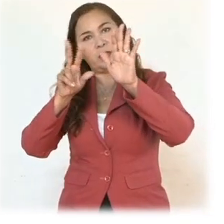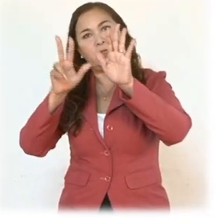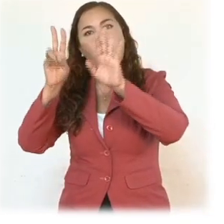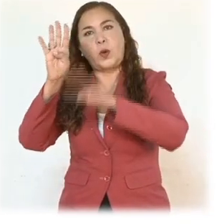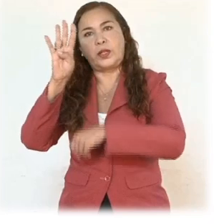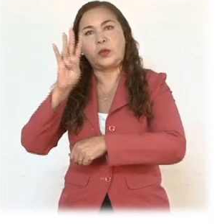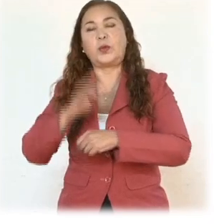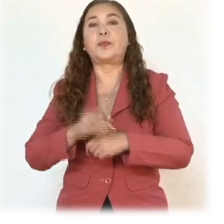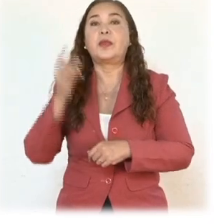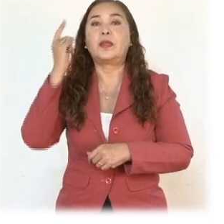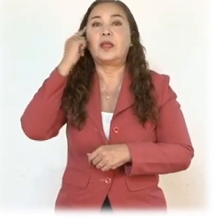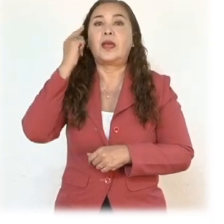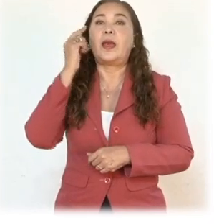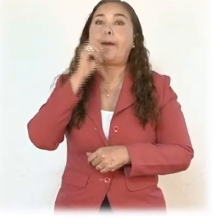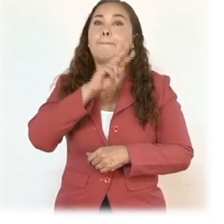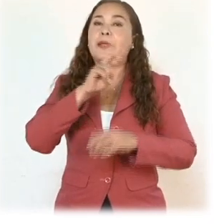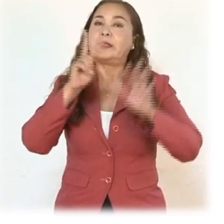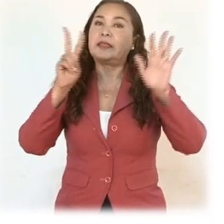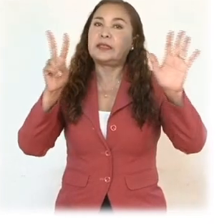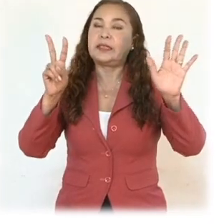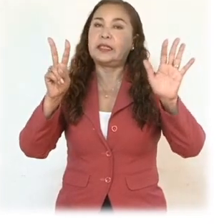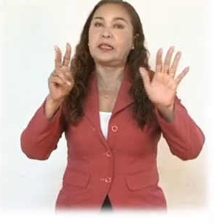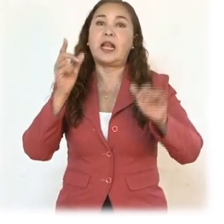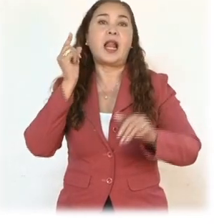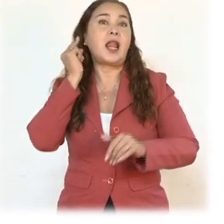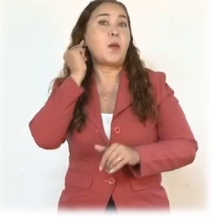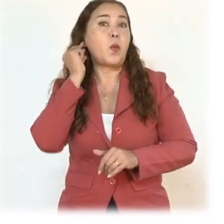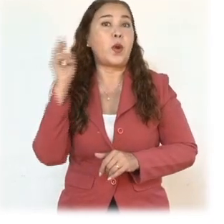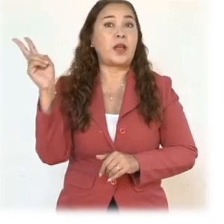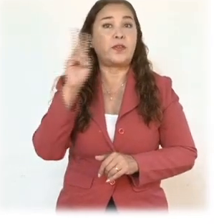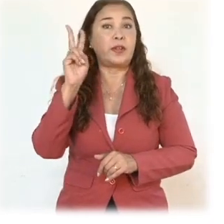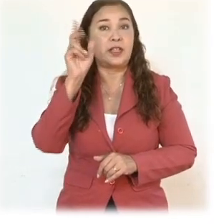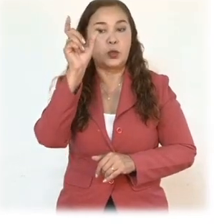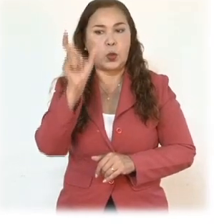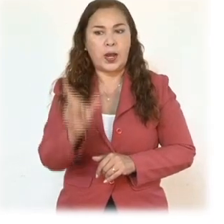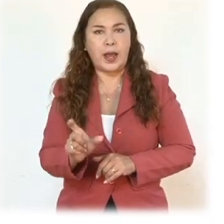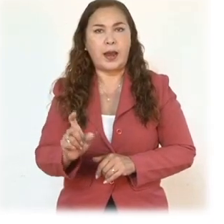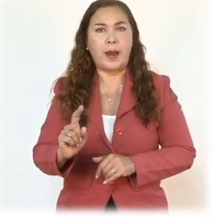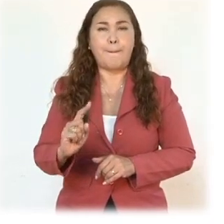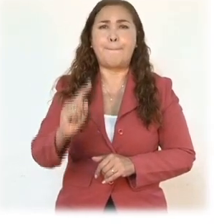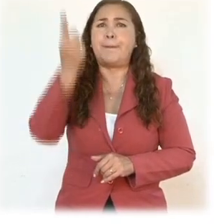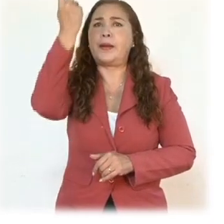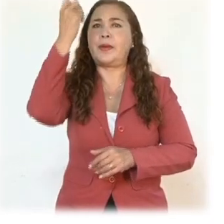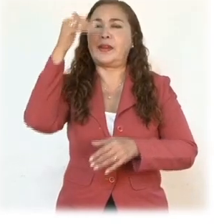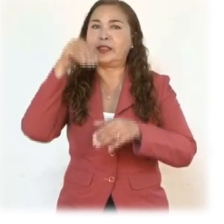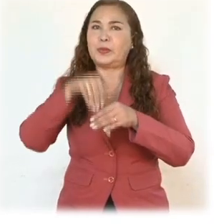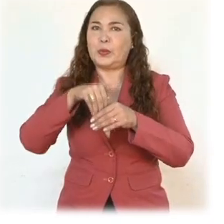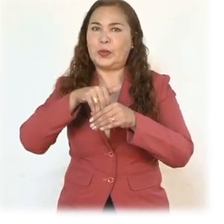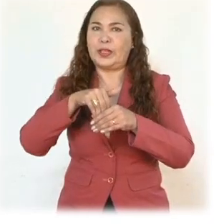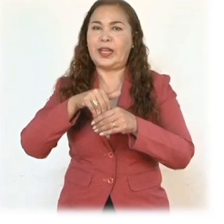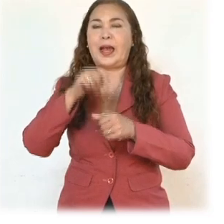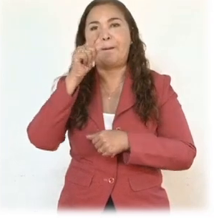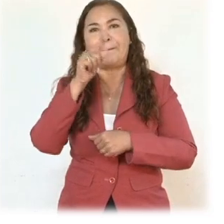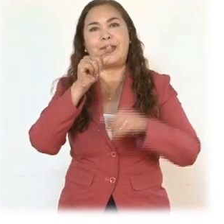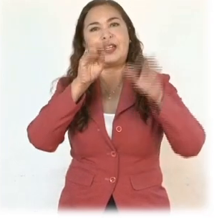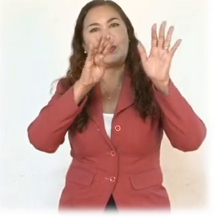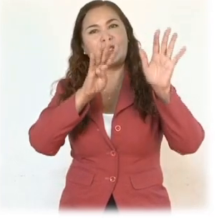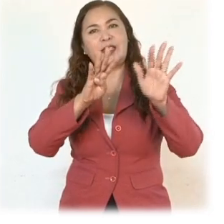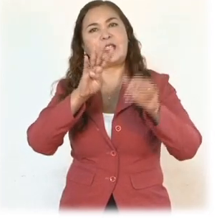1864 día 27 la mujer venezolana vota por primera vez